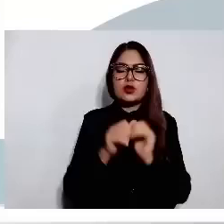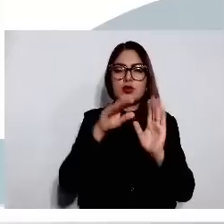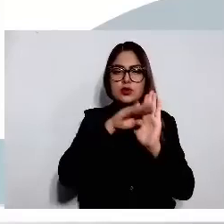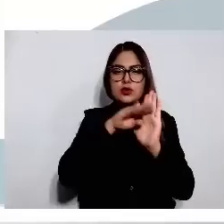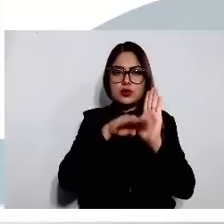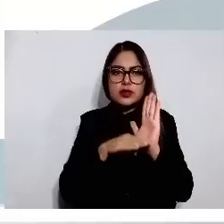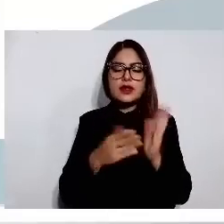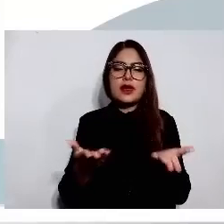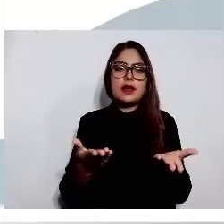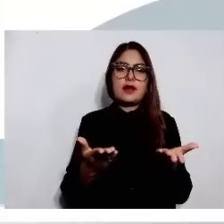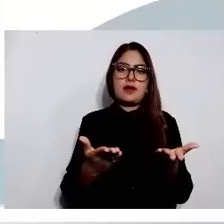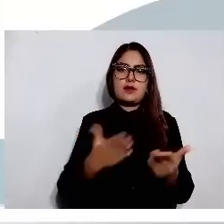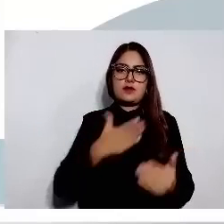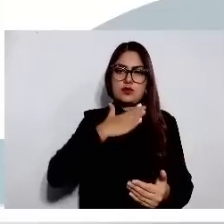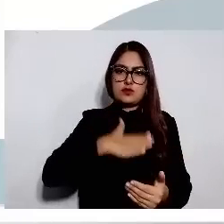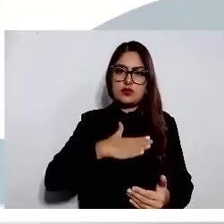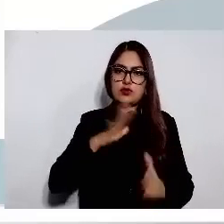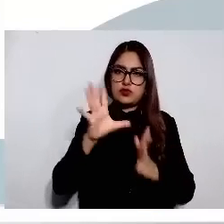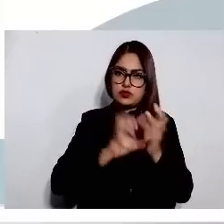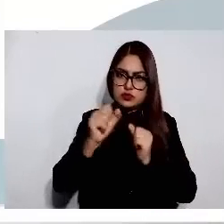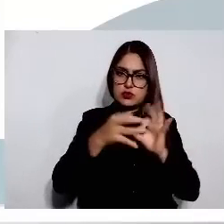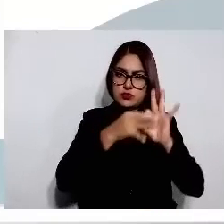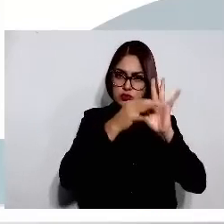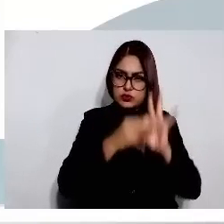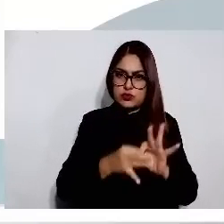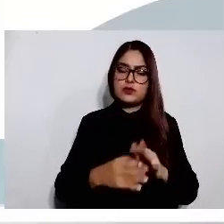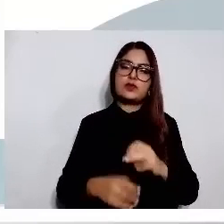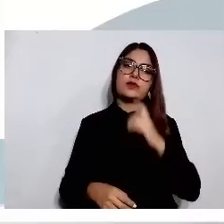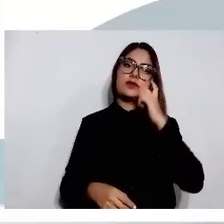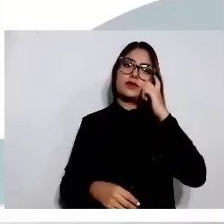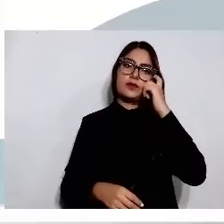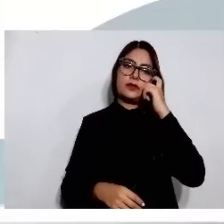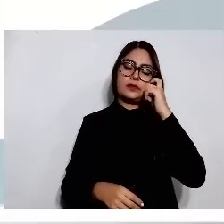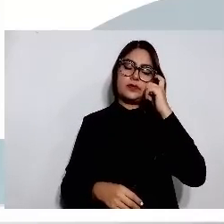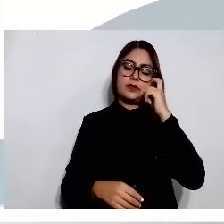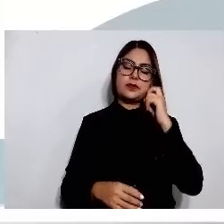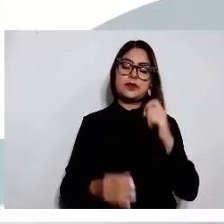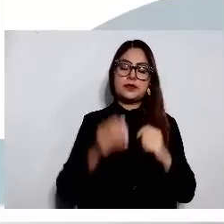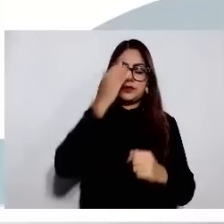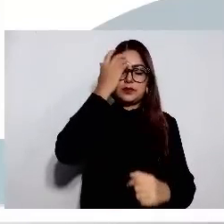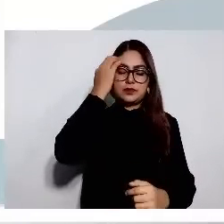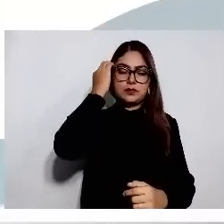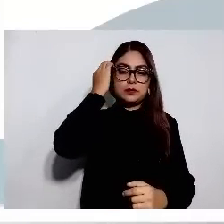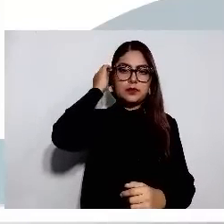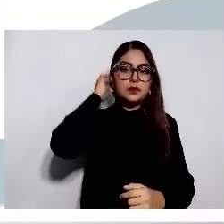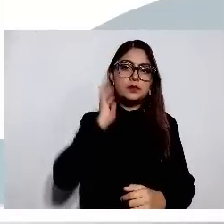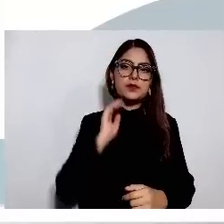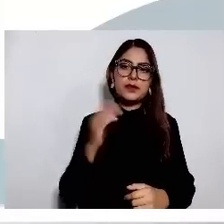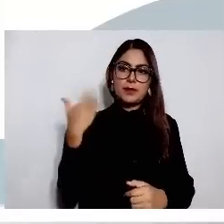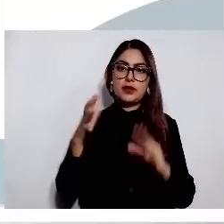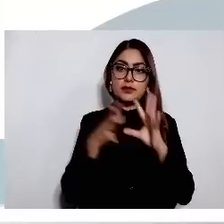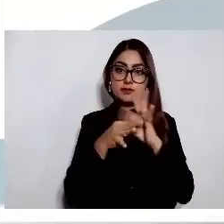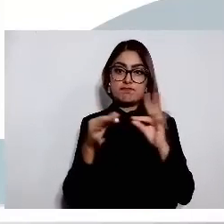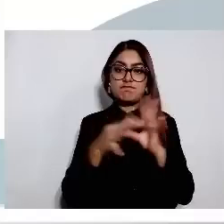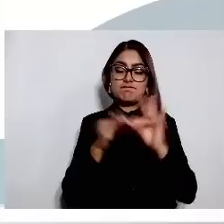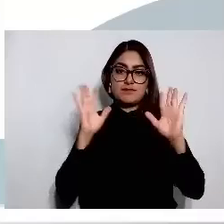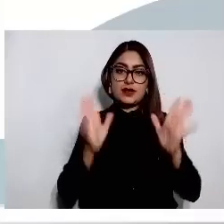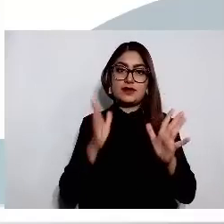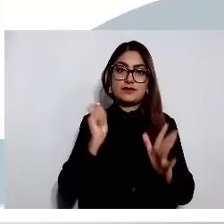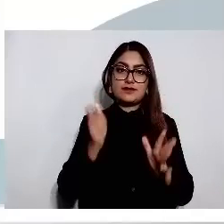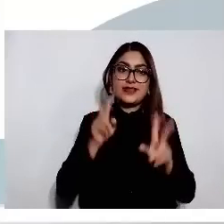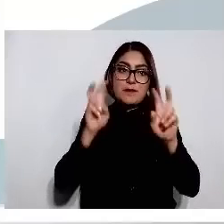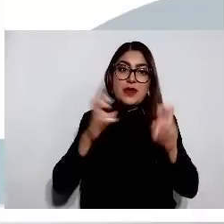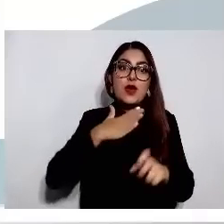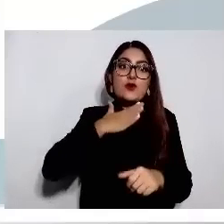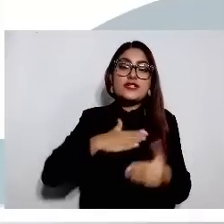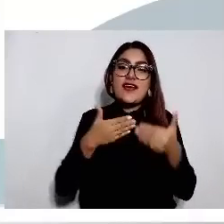favor. Y bueno, entonces ya dijimos que la justicia, no sé si dije la definición de justicia abierta, pero ya dijimos